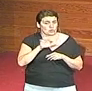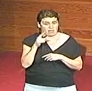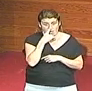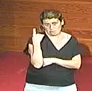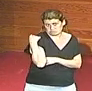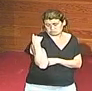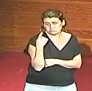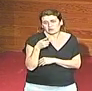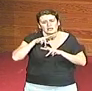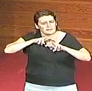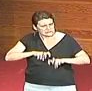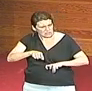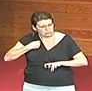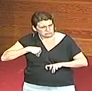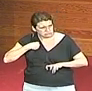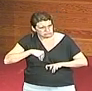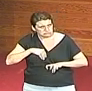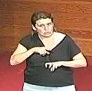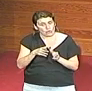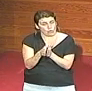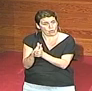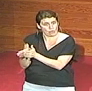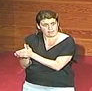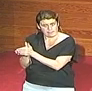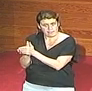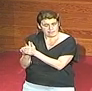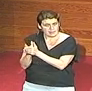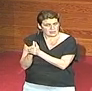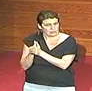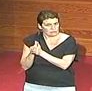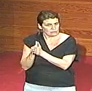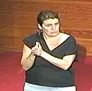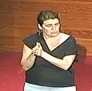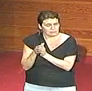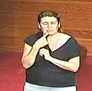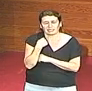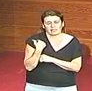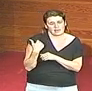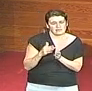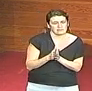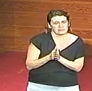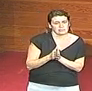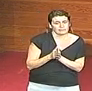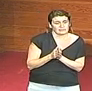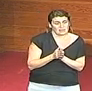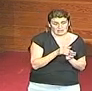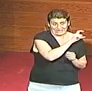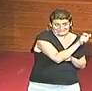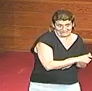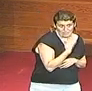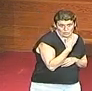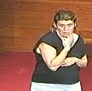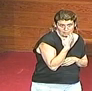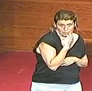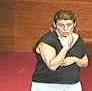Pues investigando en esto, un compañero me decía, Manuel Delia, decía, los colegas italianos tienen normalmente